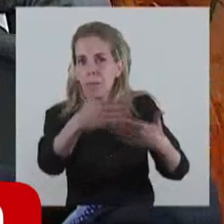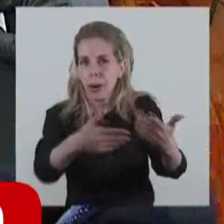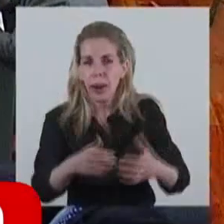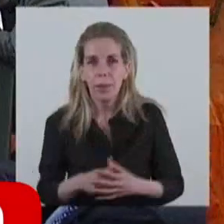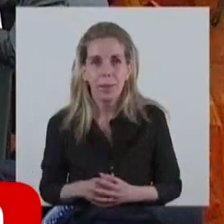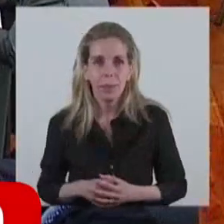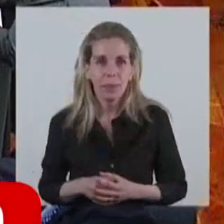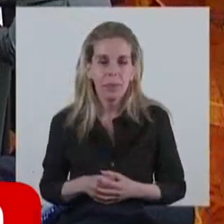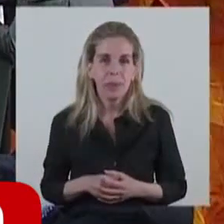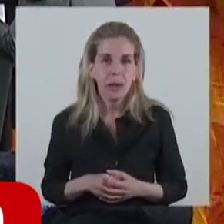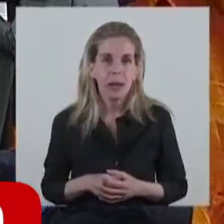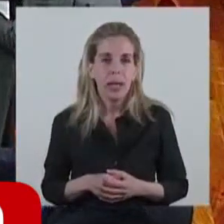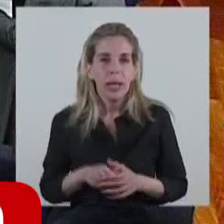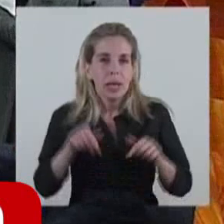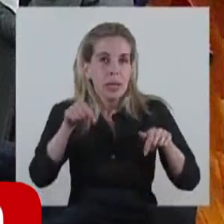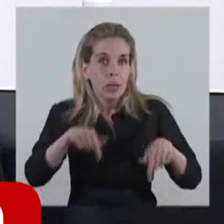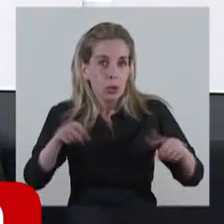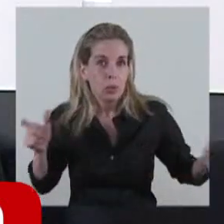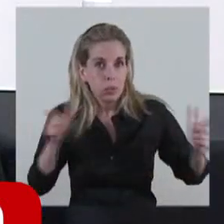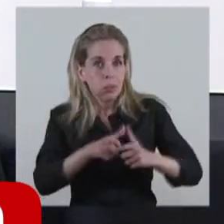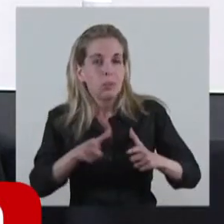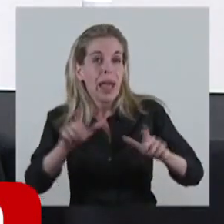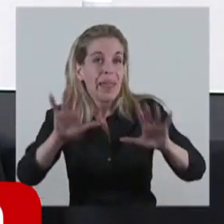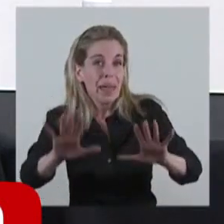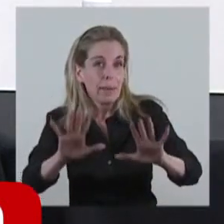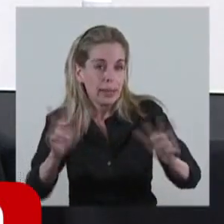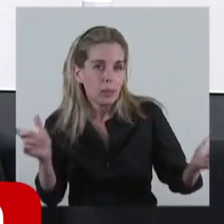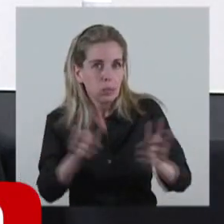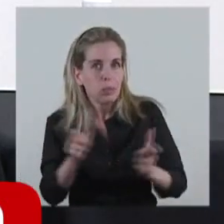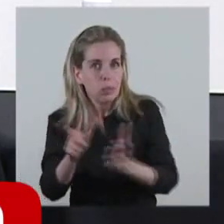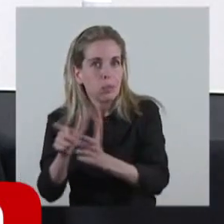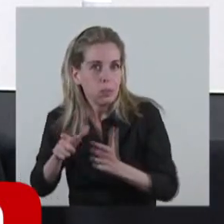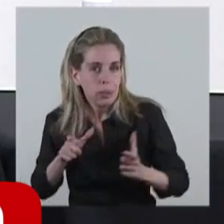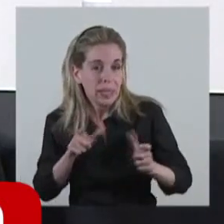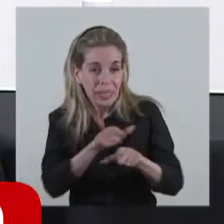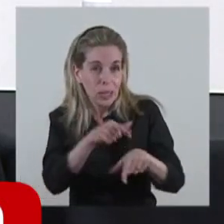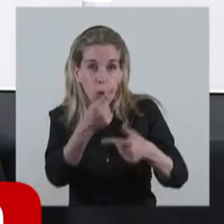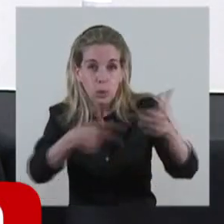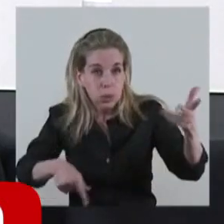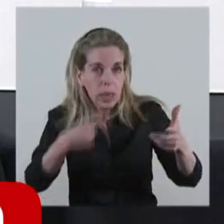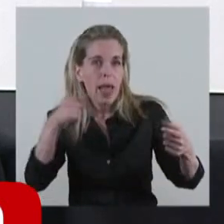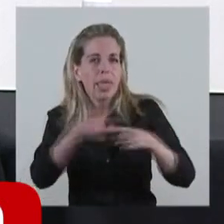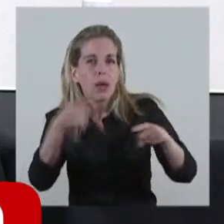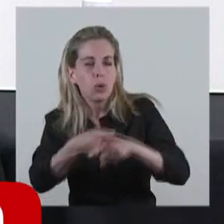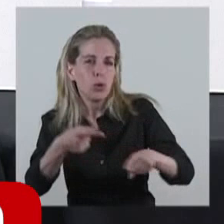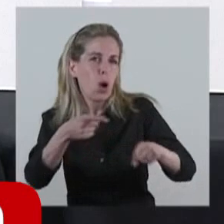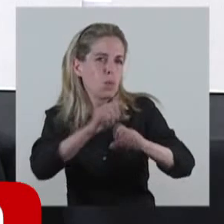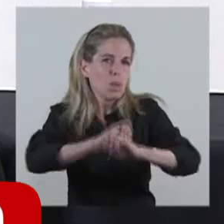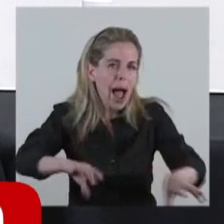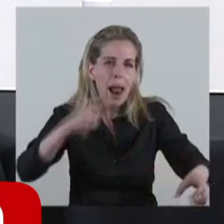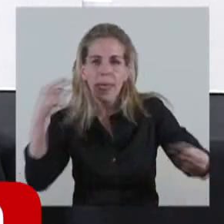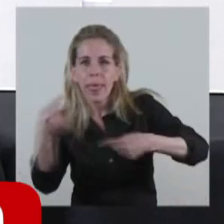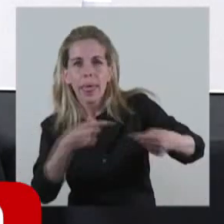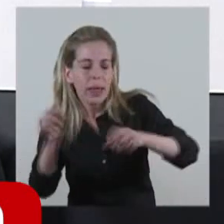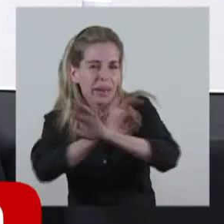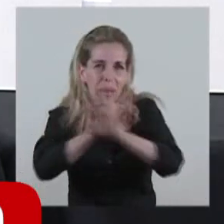Nosotros hemos tenido 10 reuniones con la mesa de enlace. En ninguna terminamos ni en discusiones ni cerrando